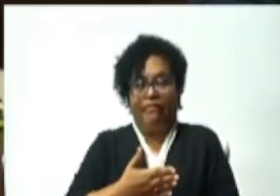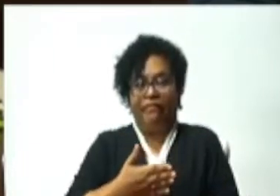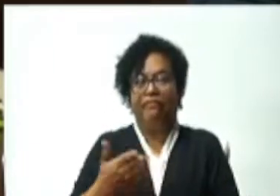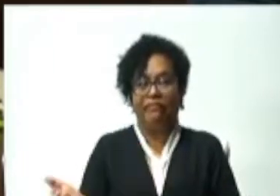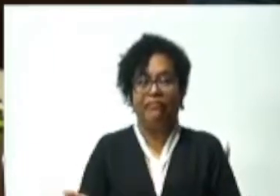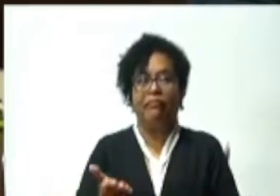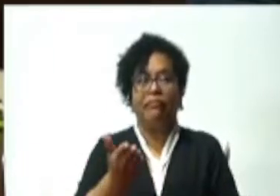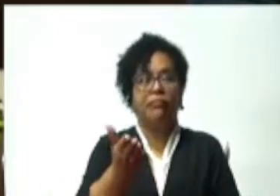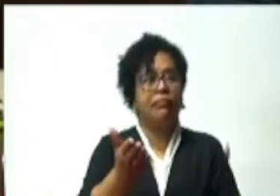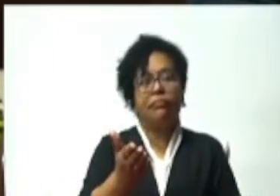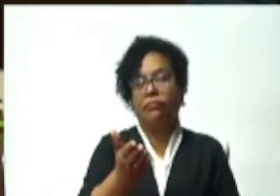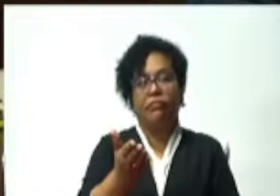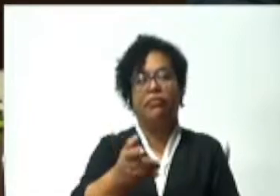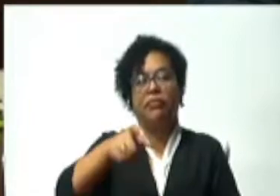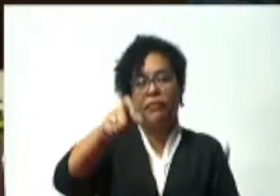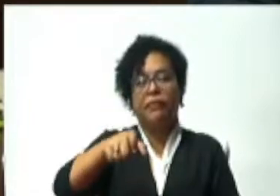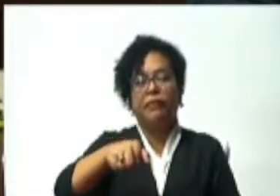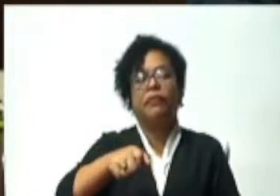de nosotros.